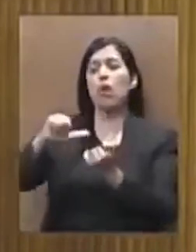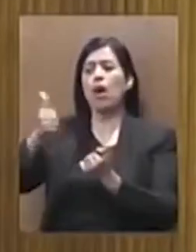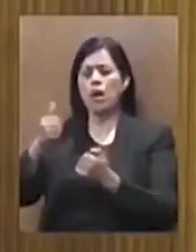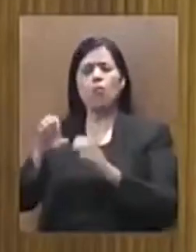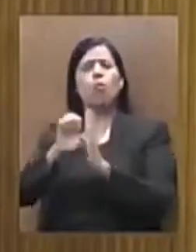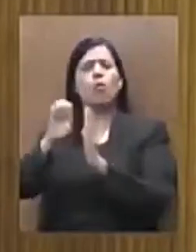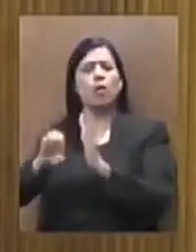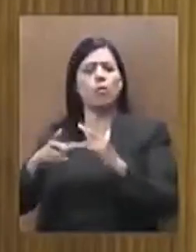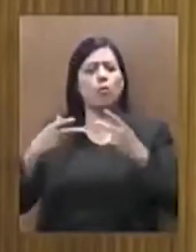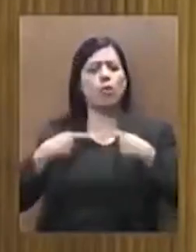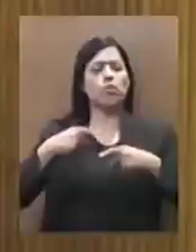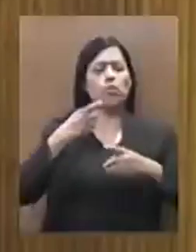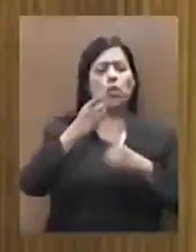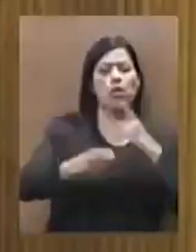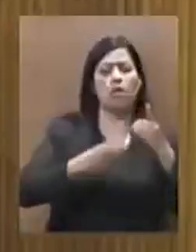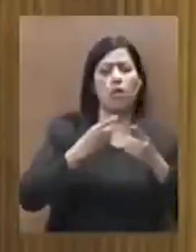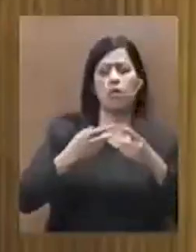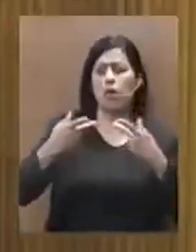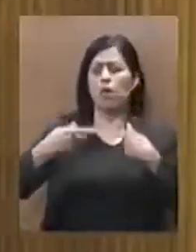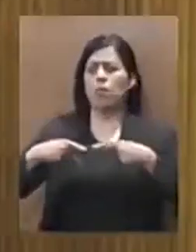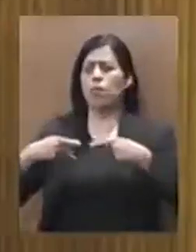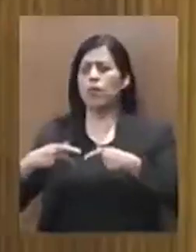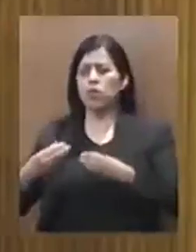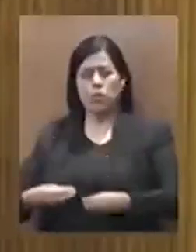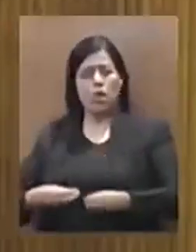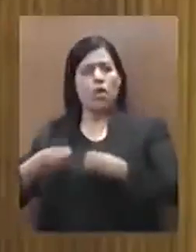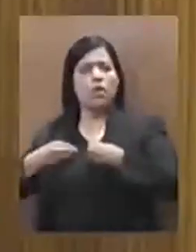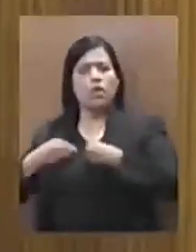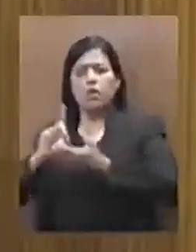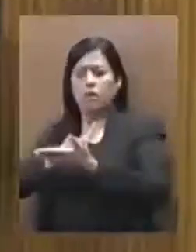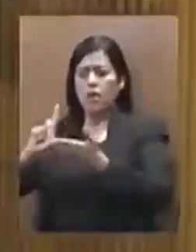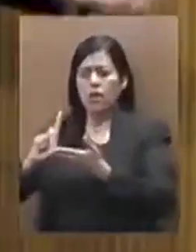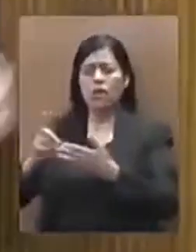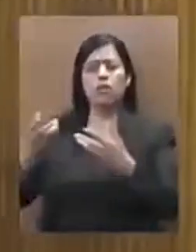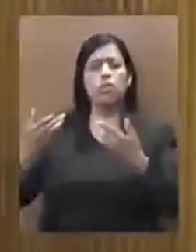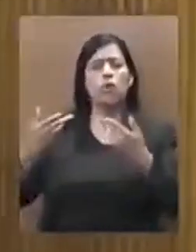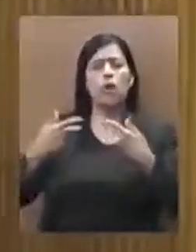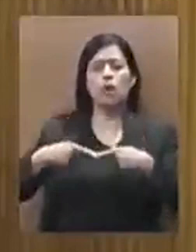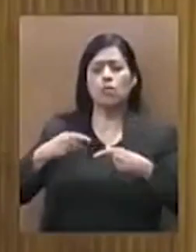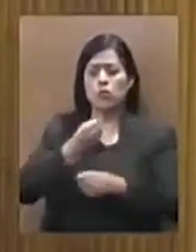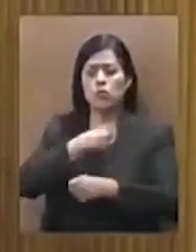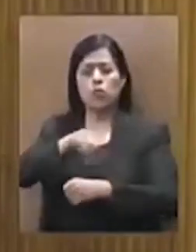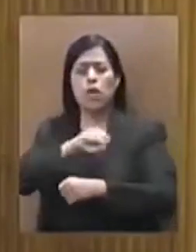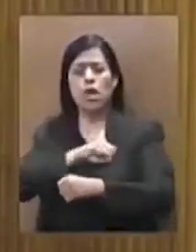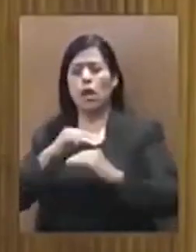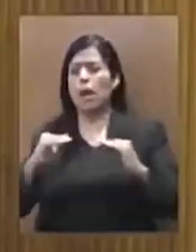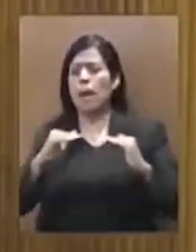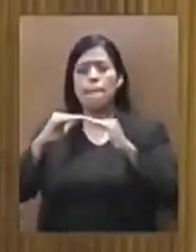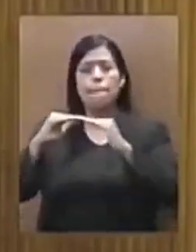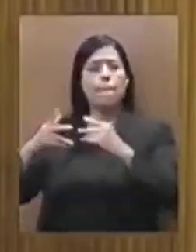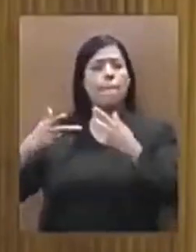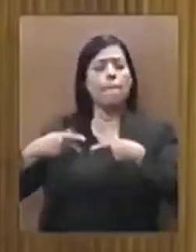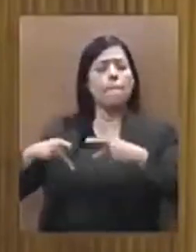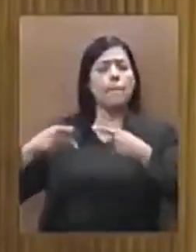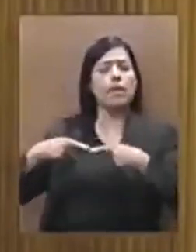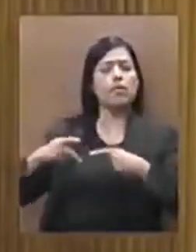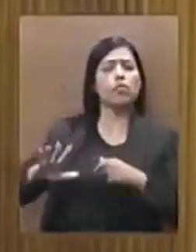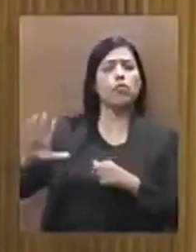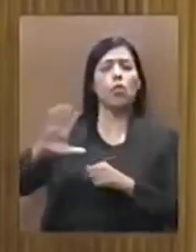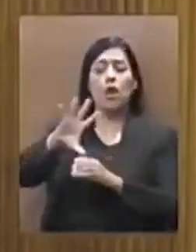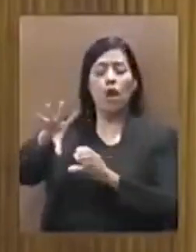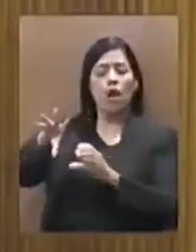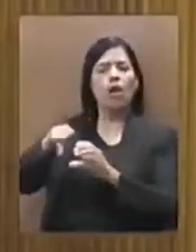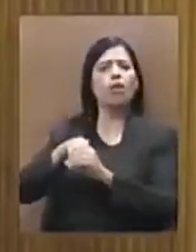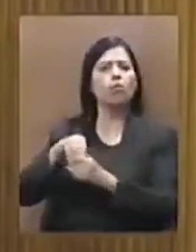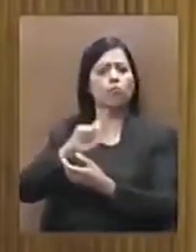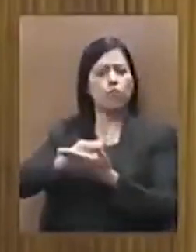hacer deporte el mismo derecho que tienen las personas a vivir el mismo derecho que tienen las personas a la salud como el mismo derecho que tienen las personas